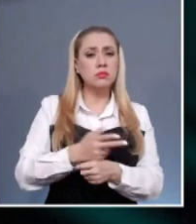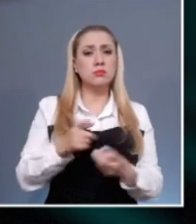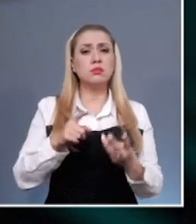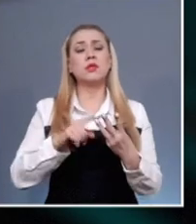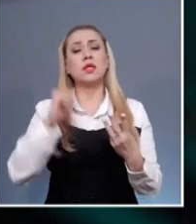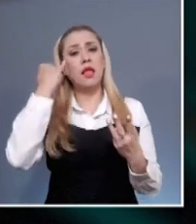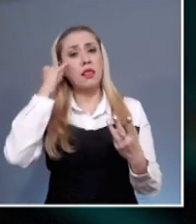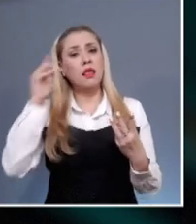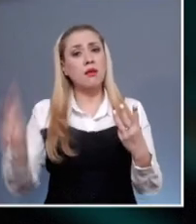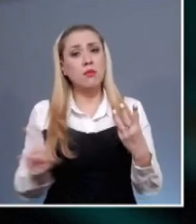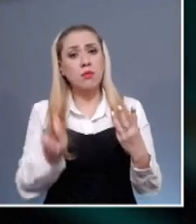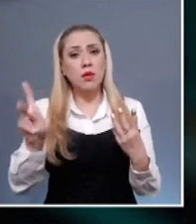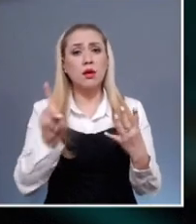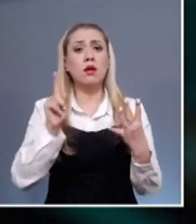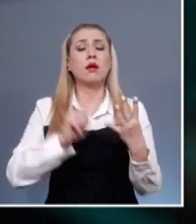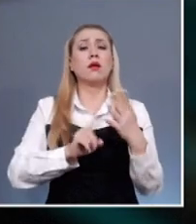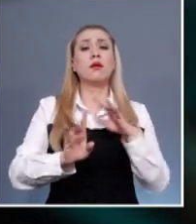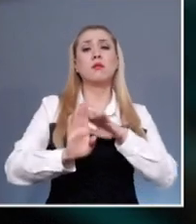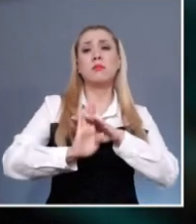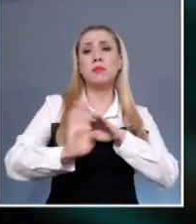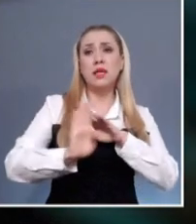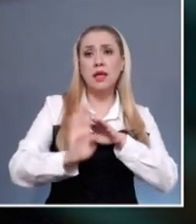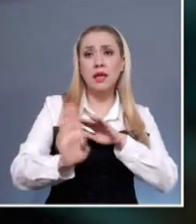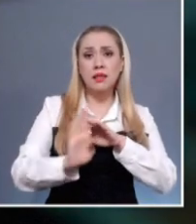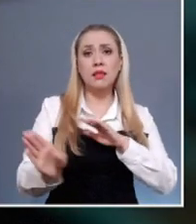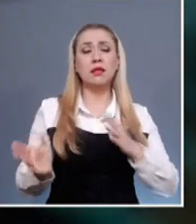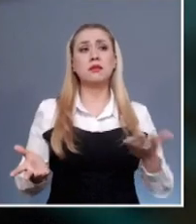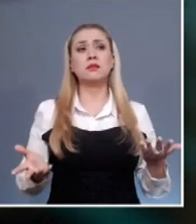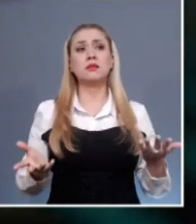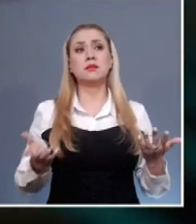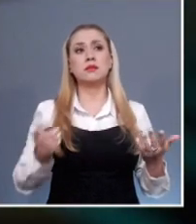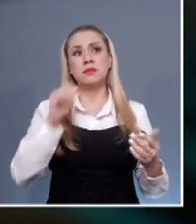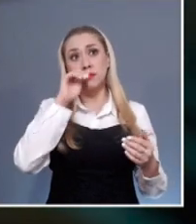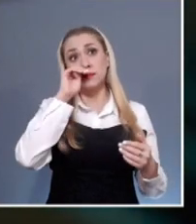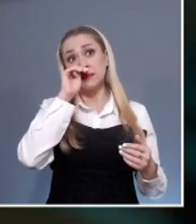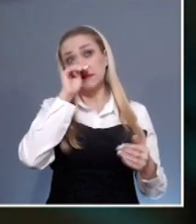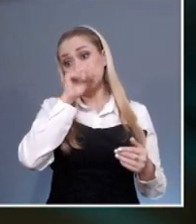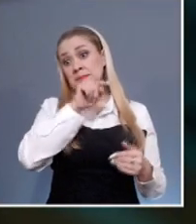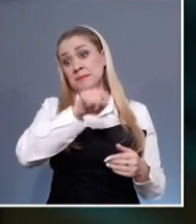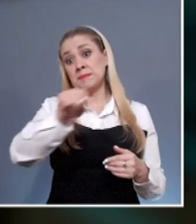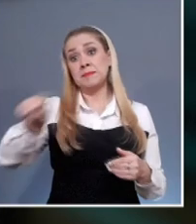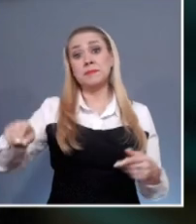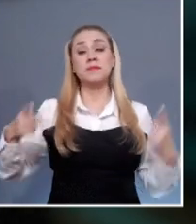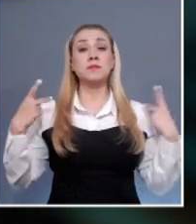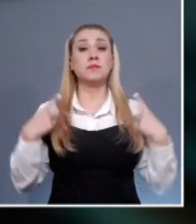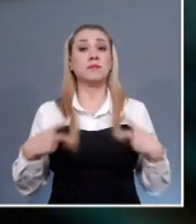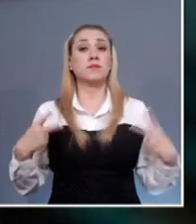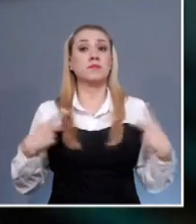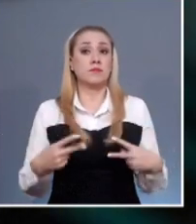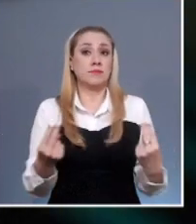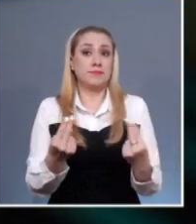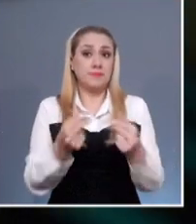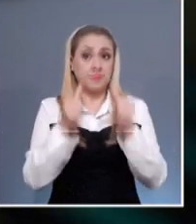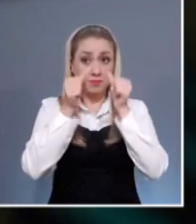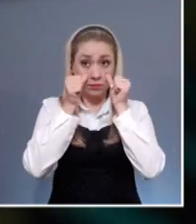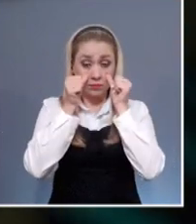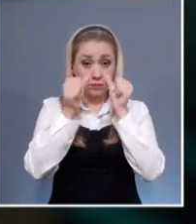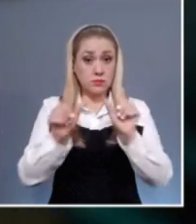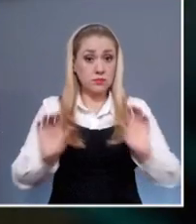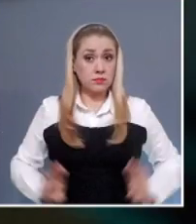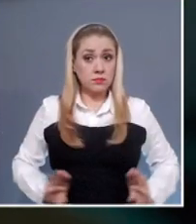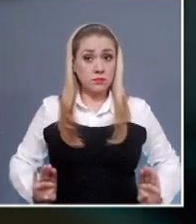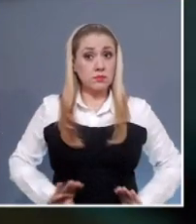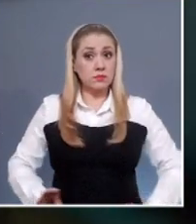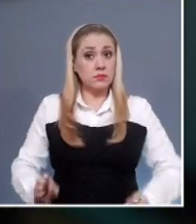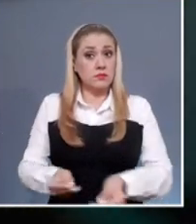las personas migrantes. De igual manera, dichas poblaciones son titulares de una atención diferenciada. Como ejemplo de lo